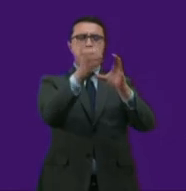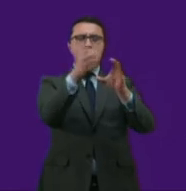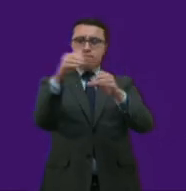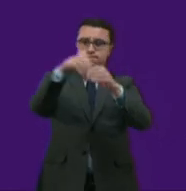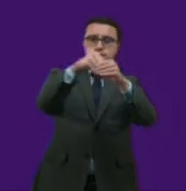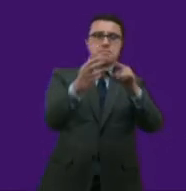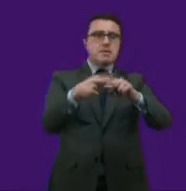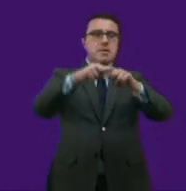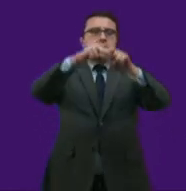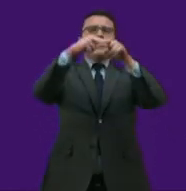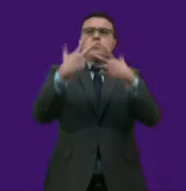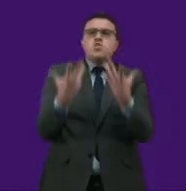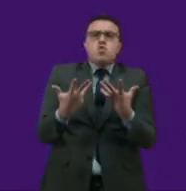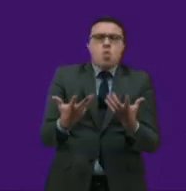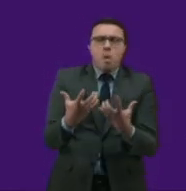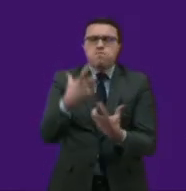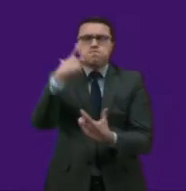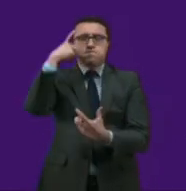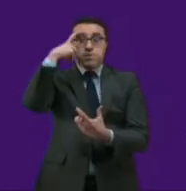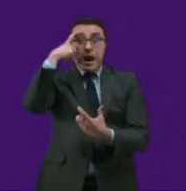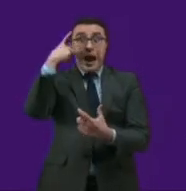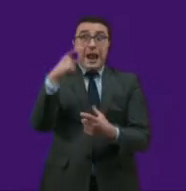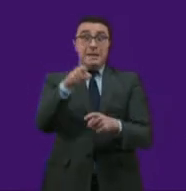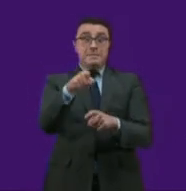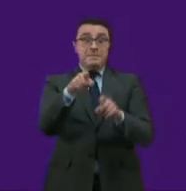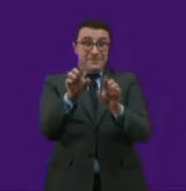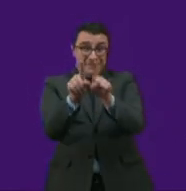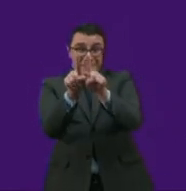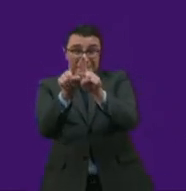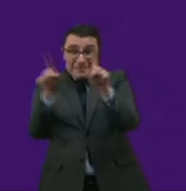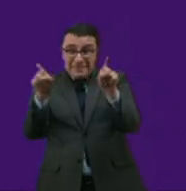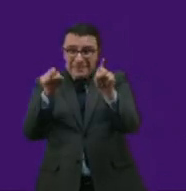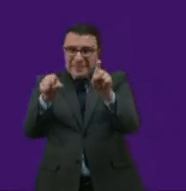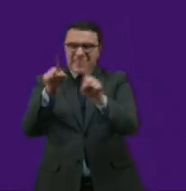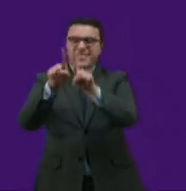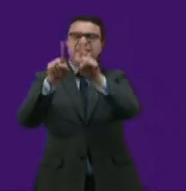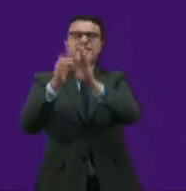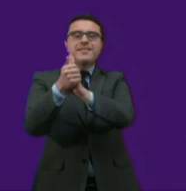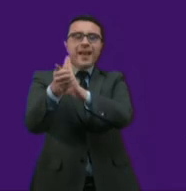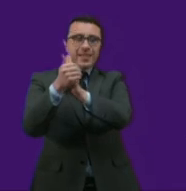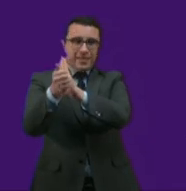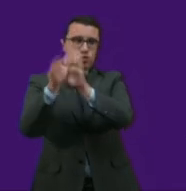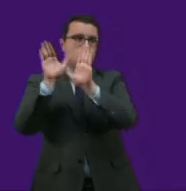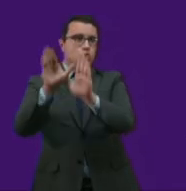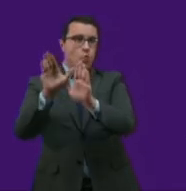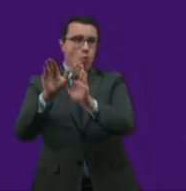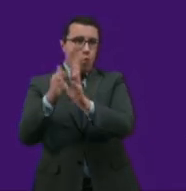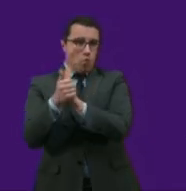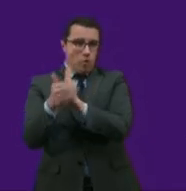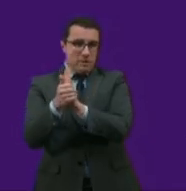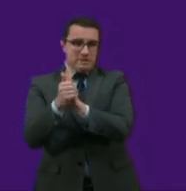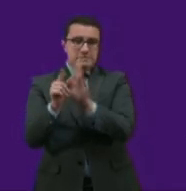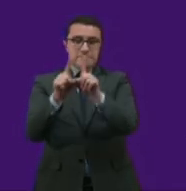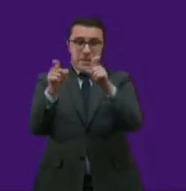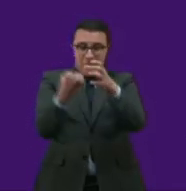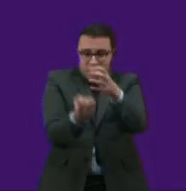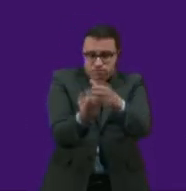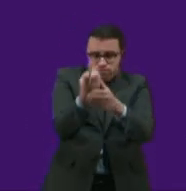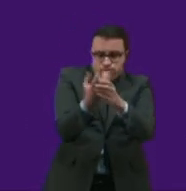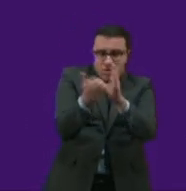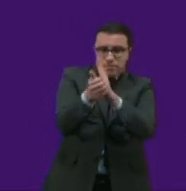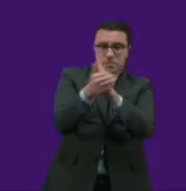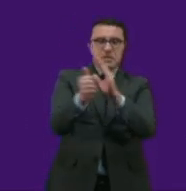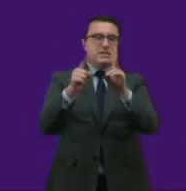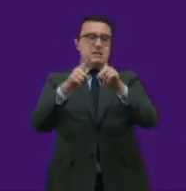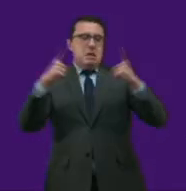un pedazo que está relacionado con talento. Y el talento puede ser a nivel de producto, a nivel de